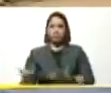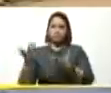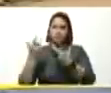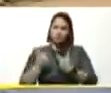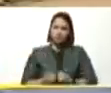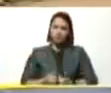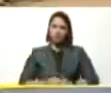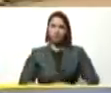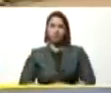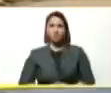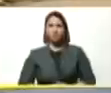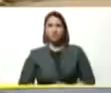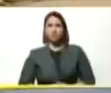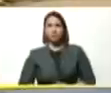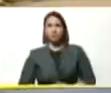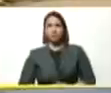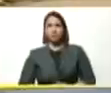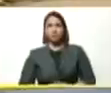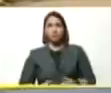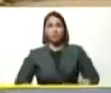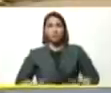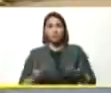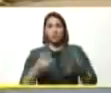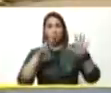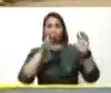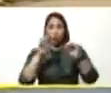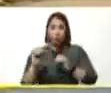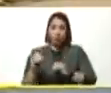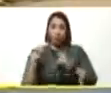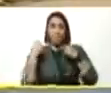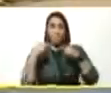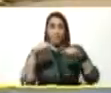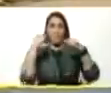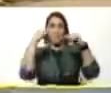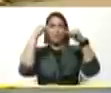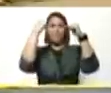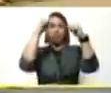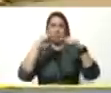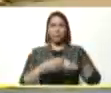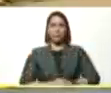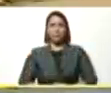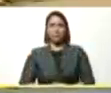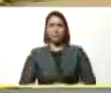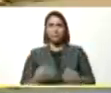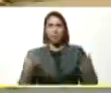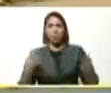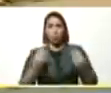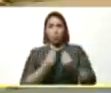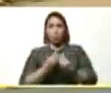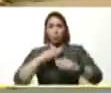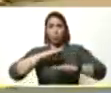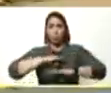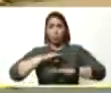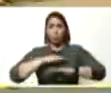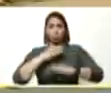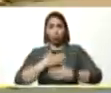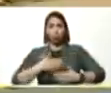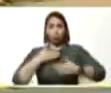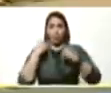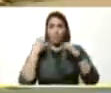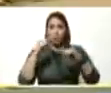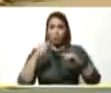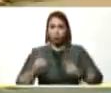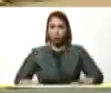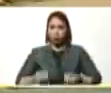Allá está en la entrega de 80 apartamentos, Adolfo, junto al beneficiario del apartamento que él va a